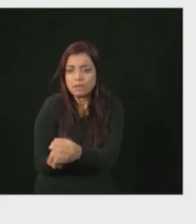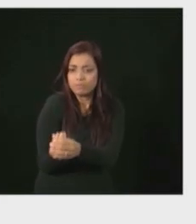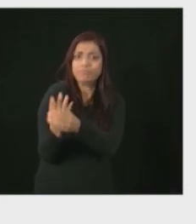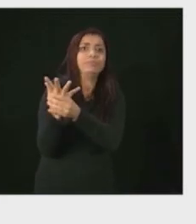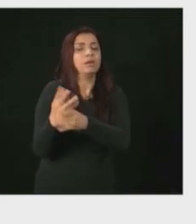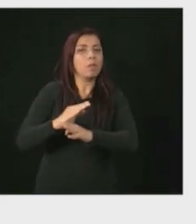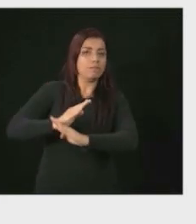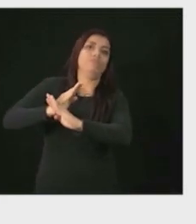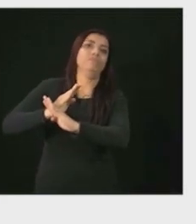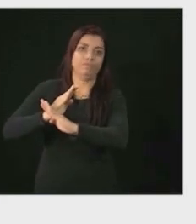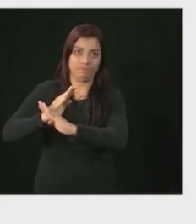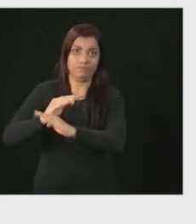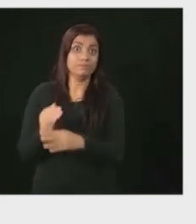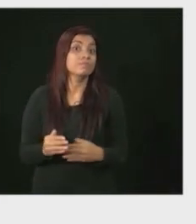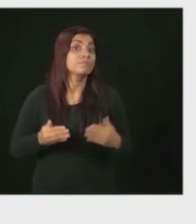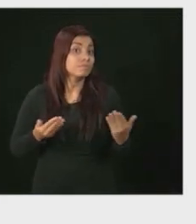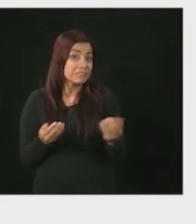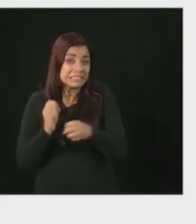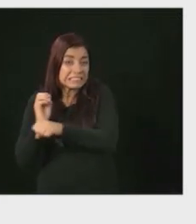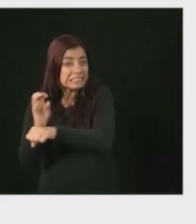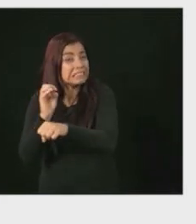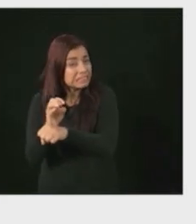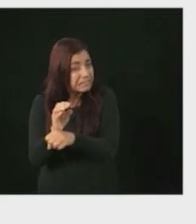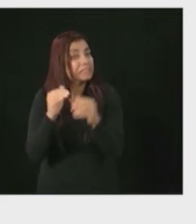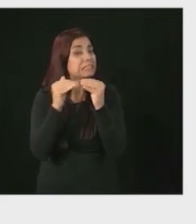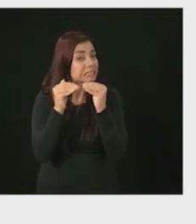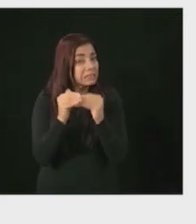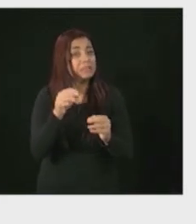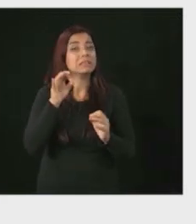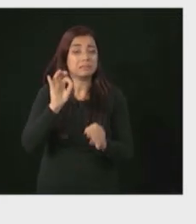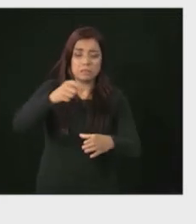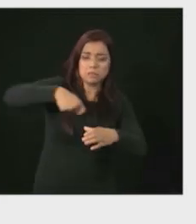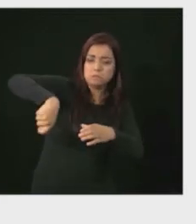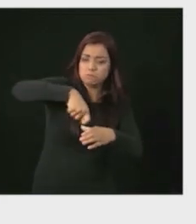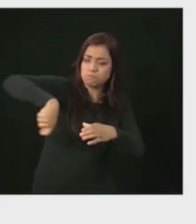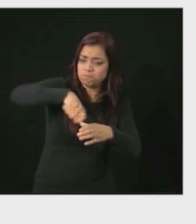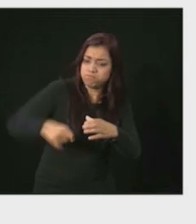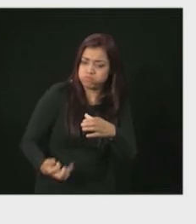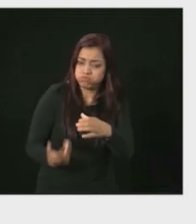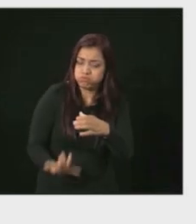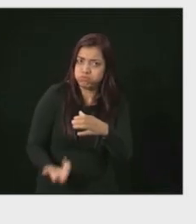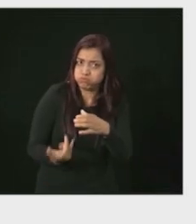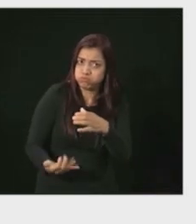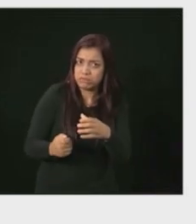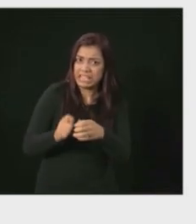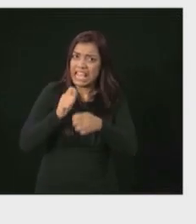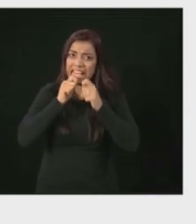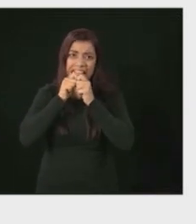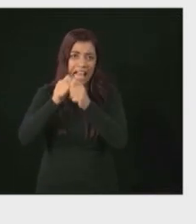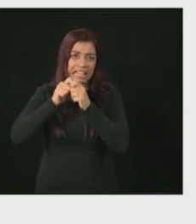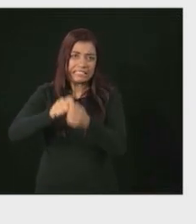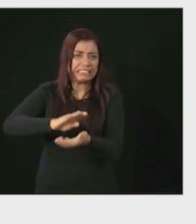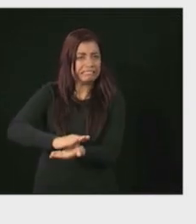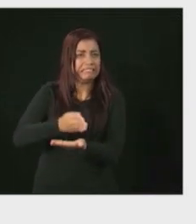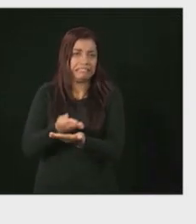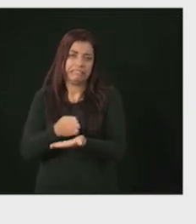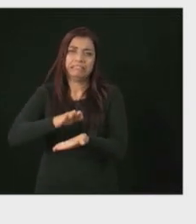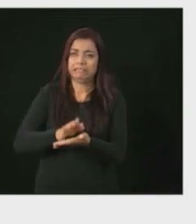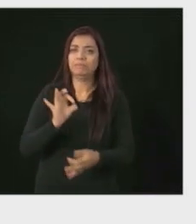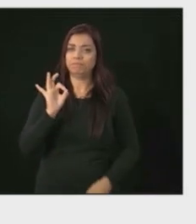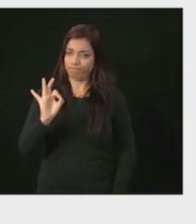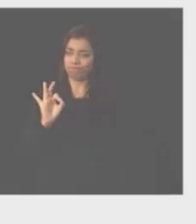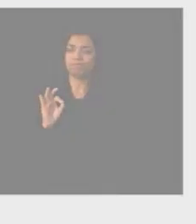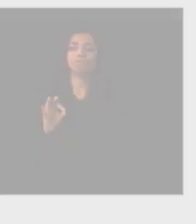virus. Es recomendable también consumir alimentos bien cocidos, en especial los derivados de la carne.